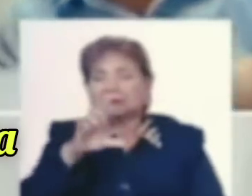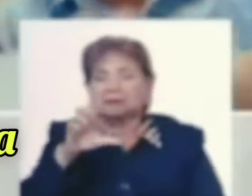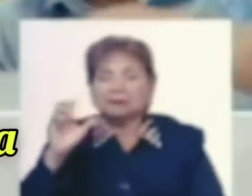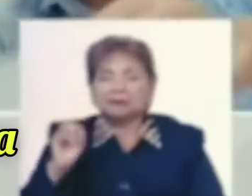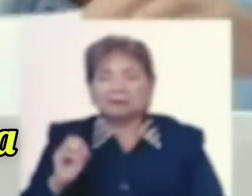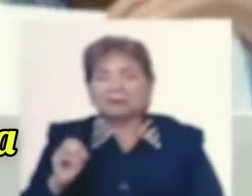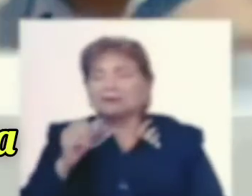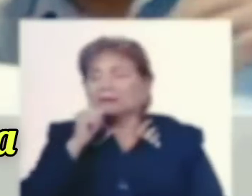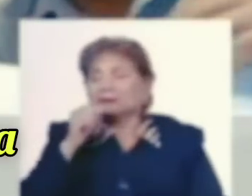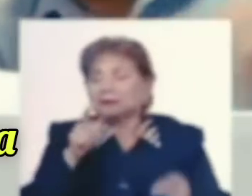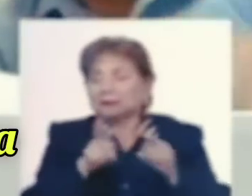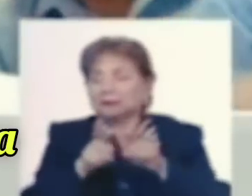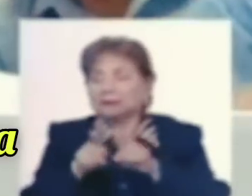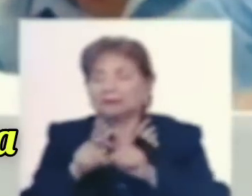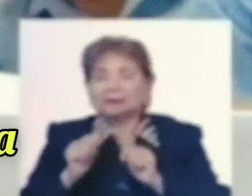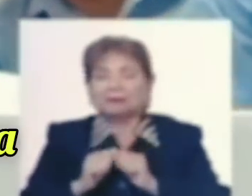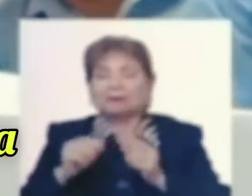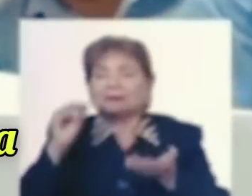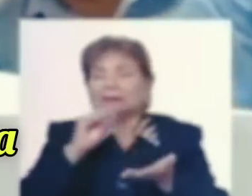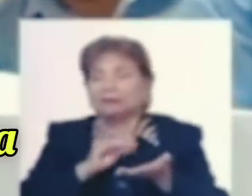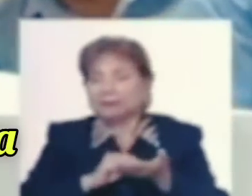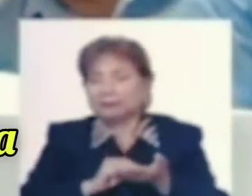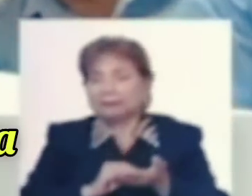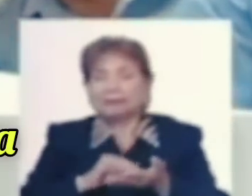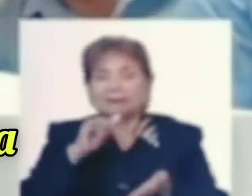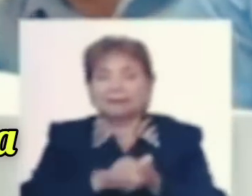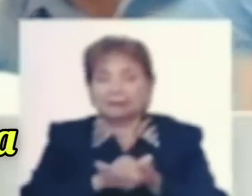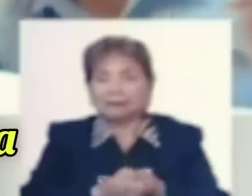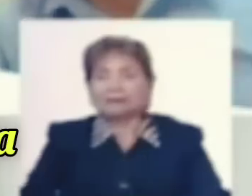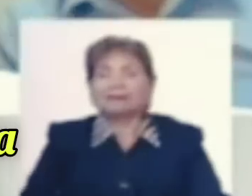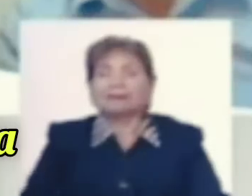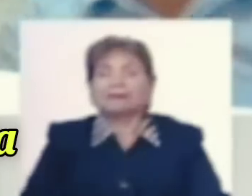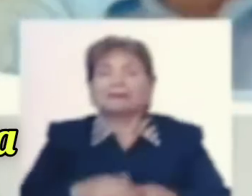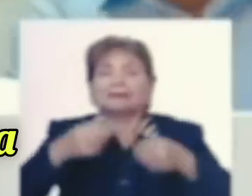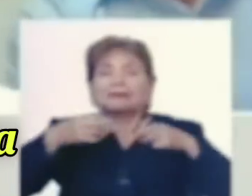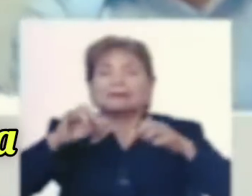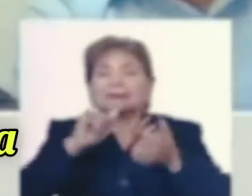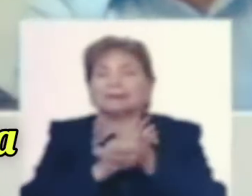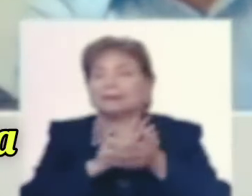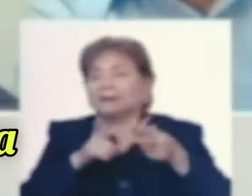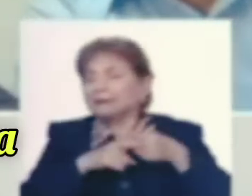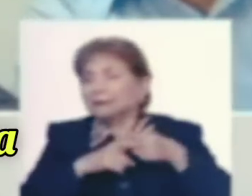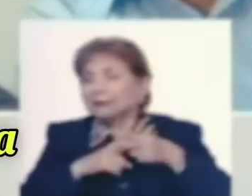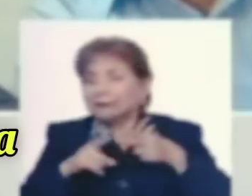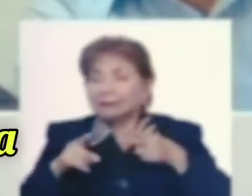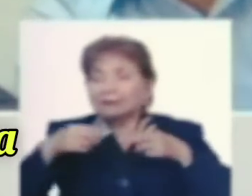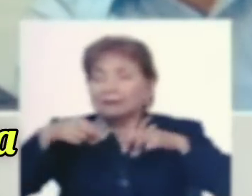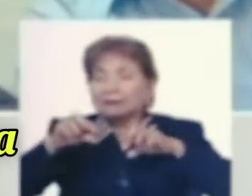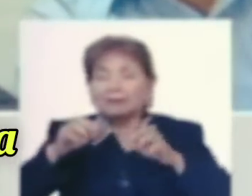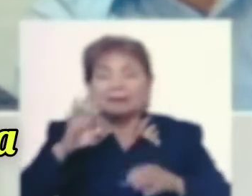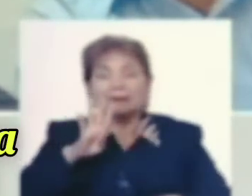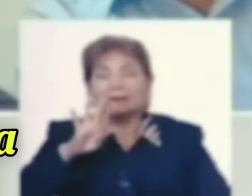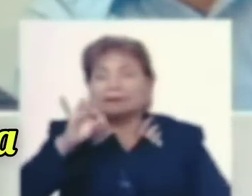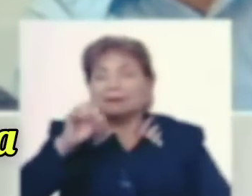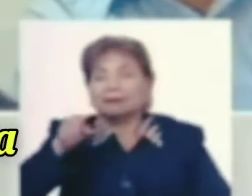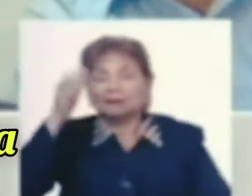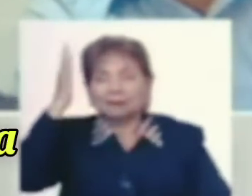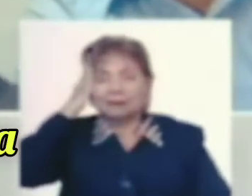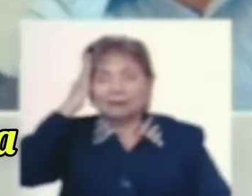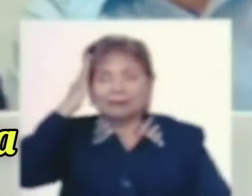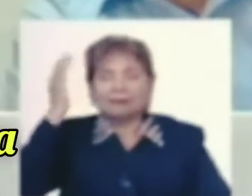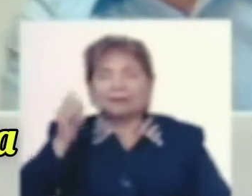preventiva. Asimismo, señor abogado, reitero que el permiso de salida, de acuerdo al artículo 48, y usted lo